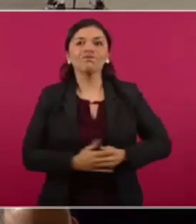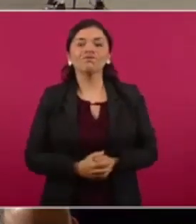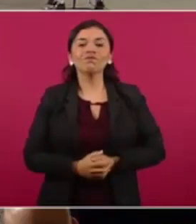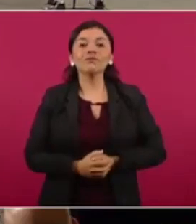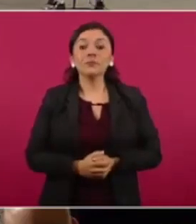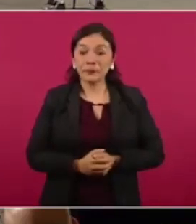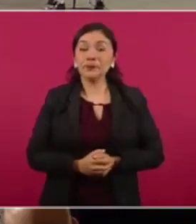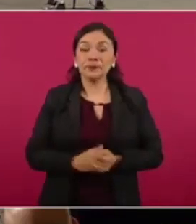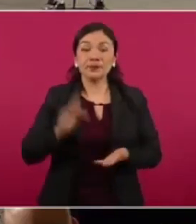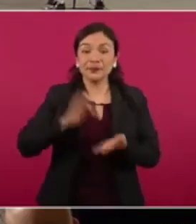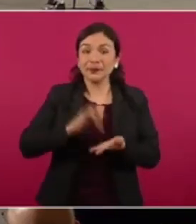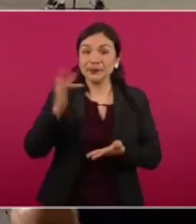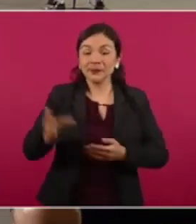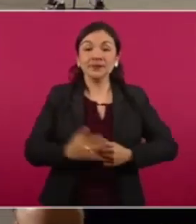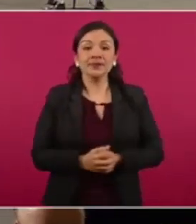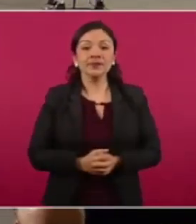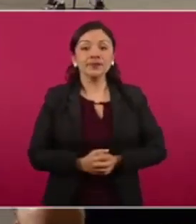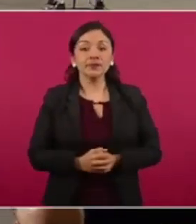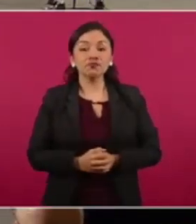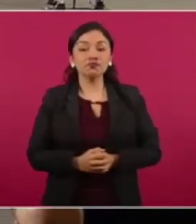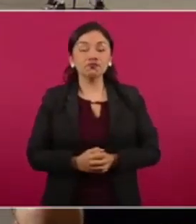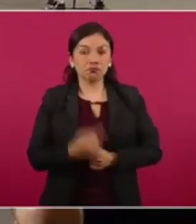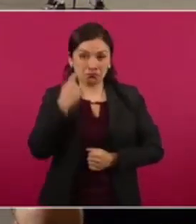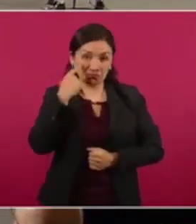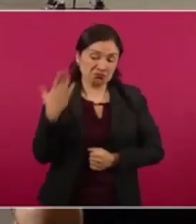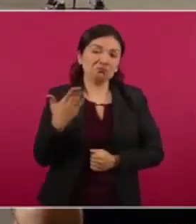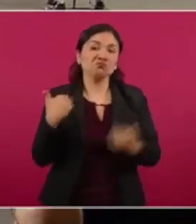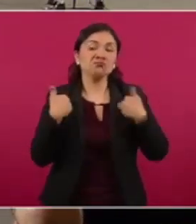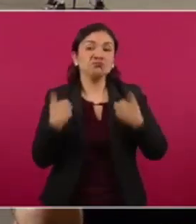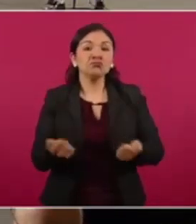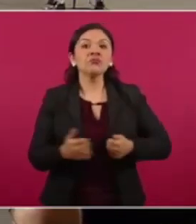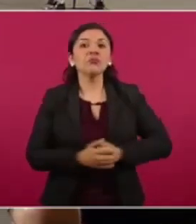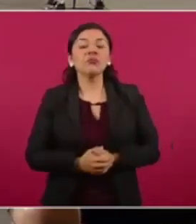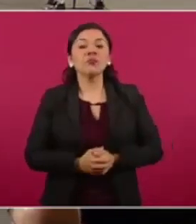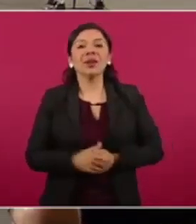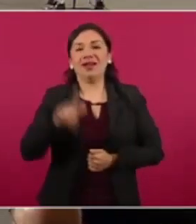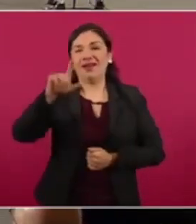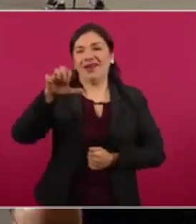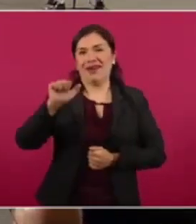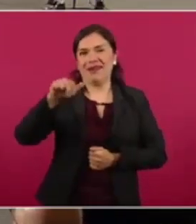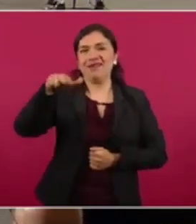Muchas gracias. General Leana,